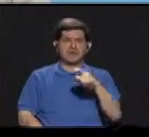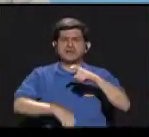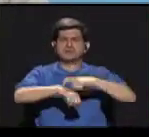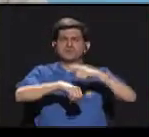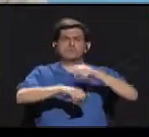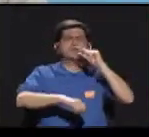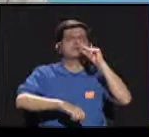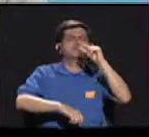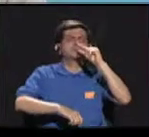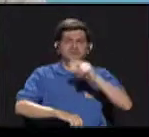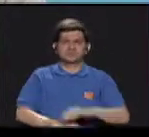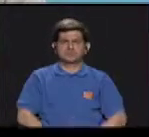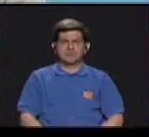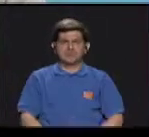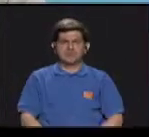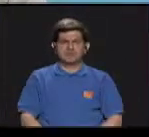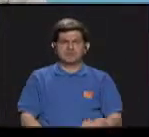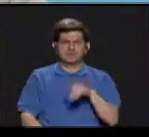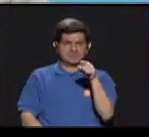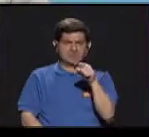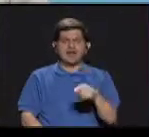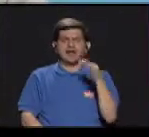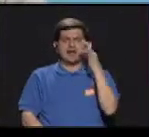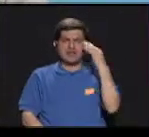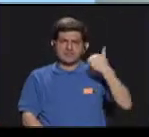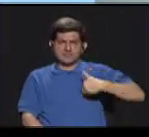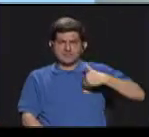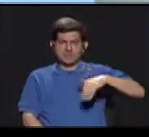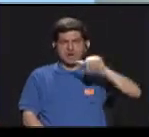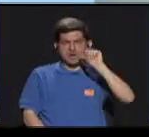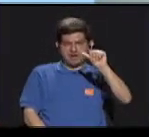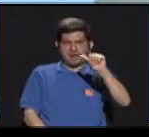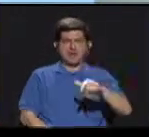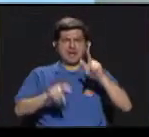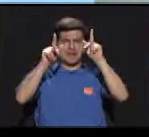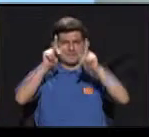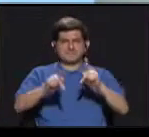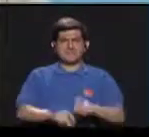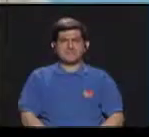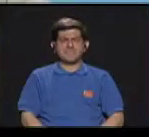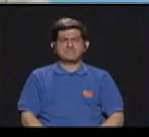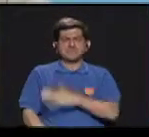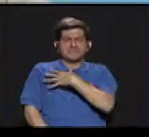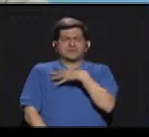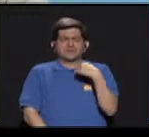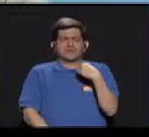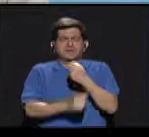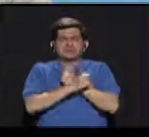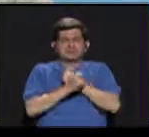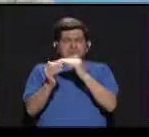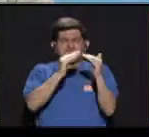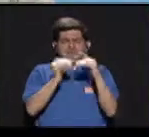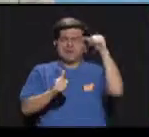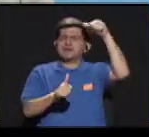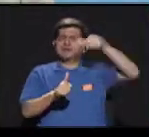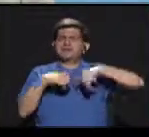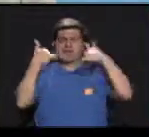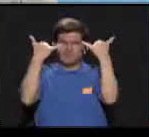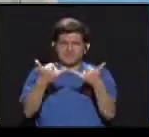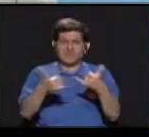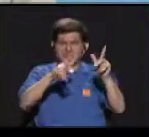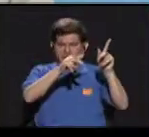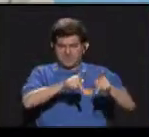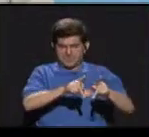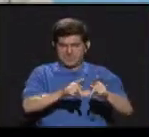las escenitas, los pequeños sketch del Tío Antonio, un abanderado de la urbanidad. Veamos,